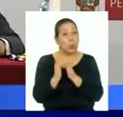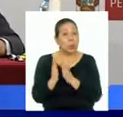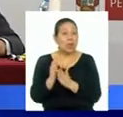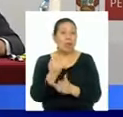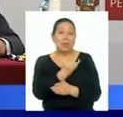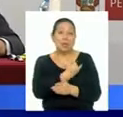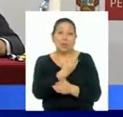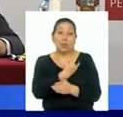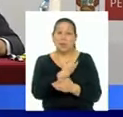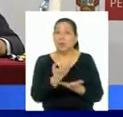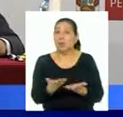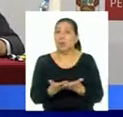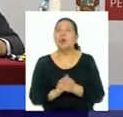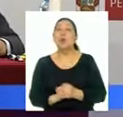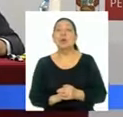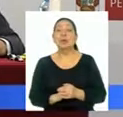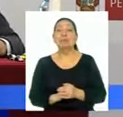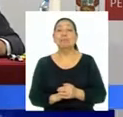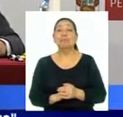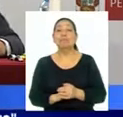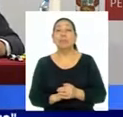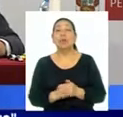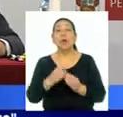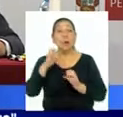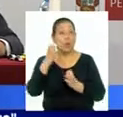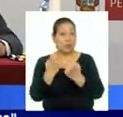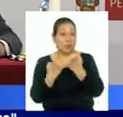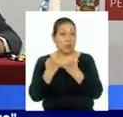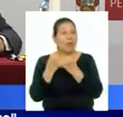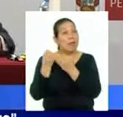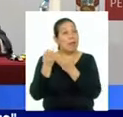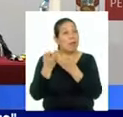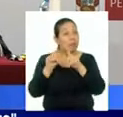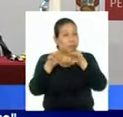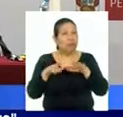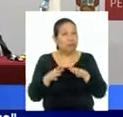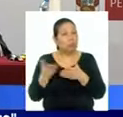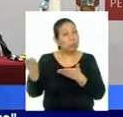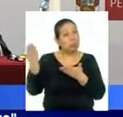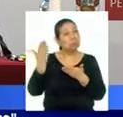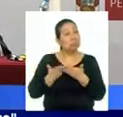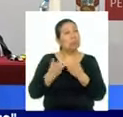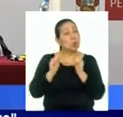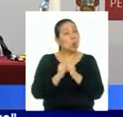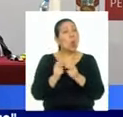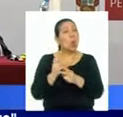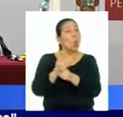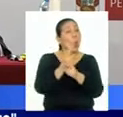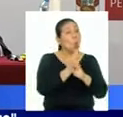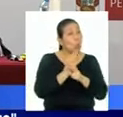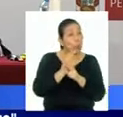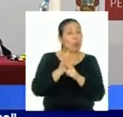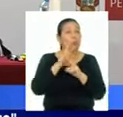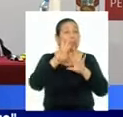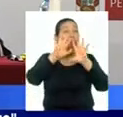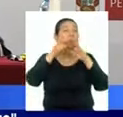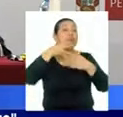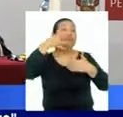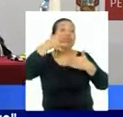Instituto Nacional de Estadística e Informática. Igual esto lo tomamos con cuidado, estamos evaluando